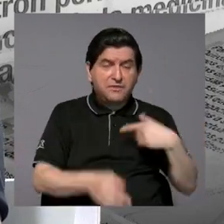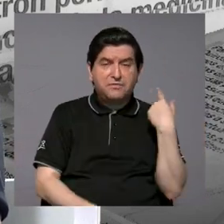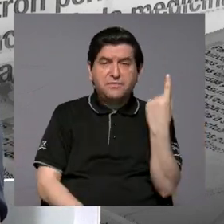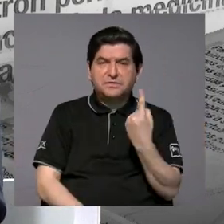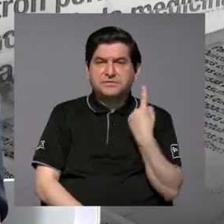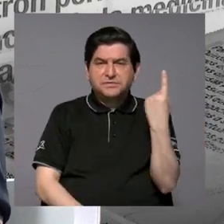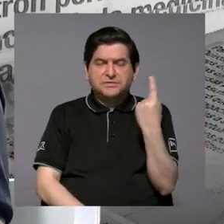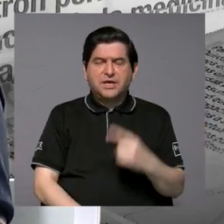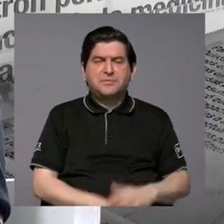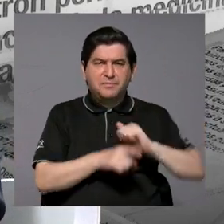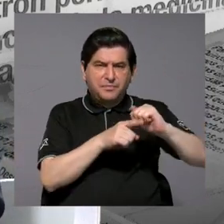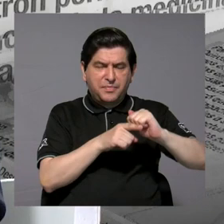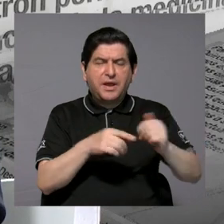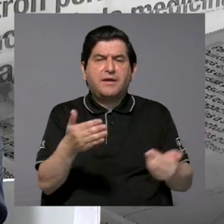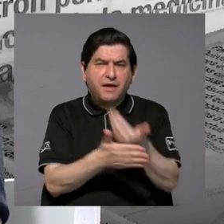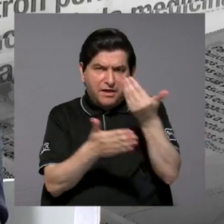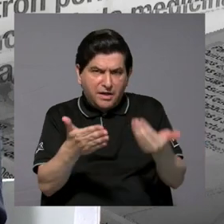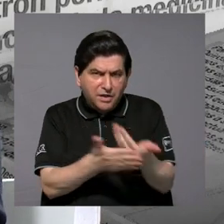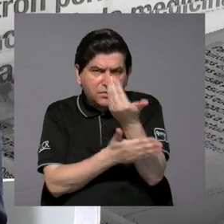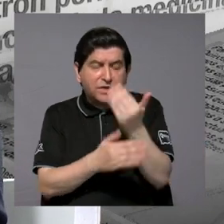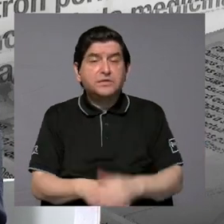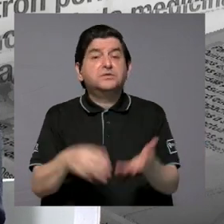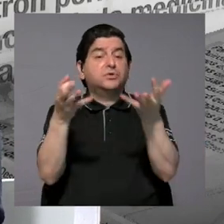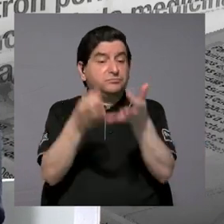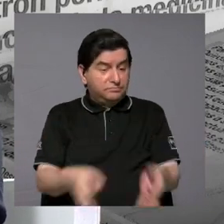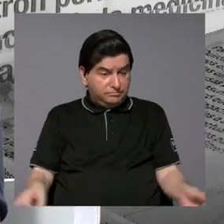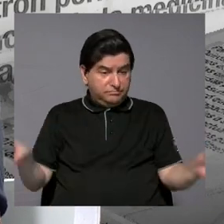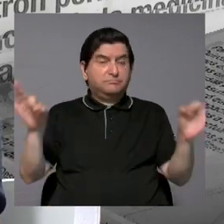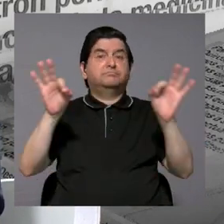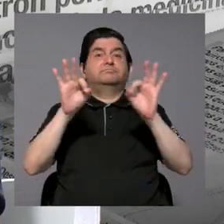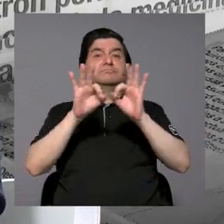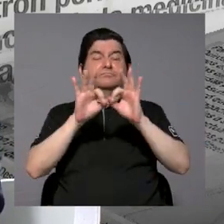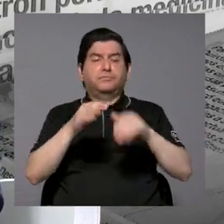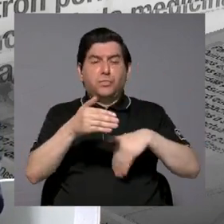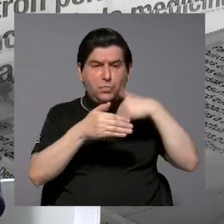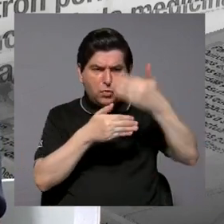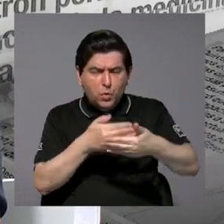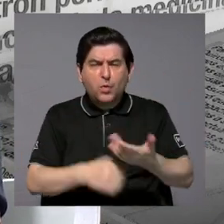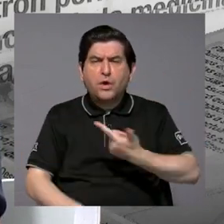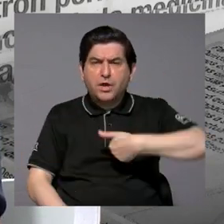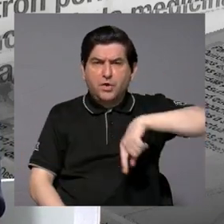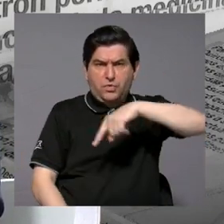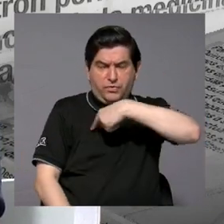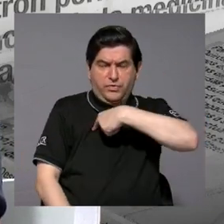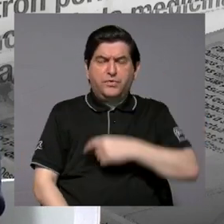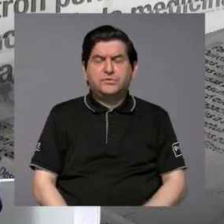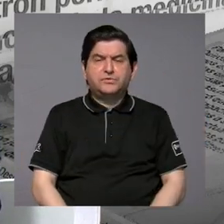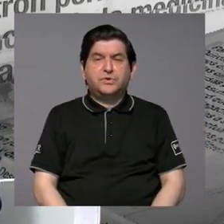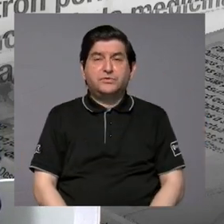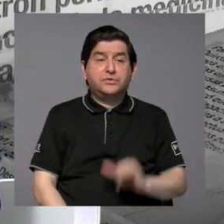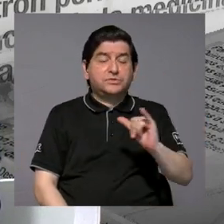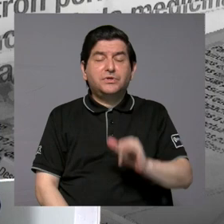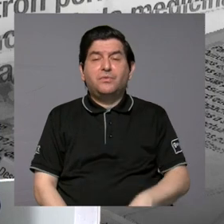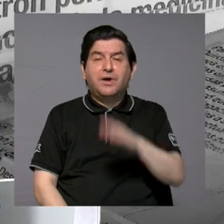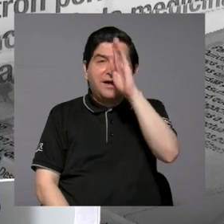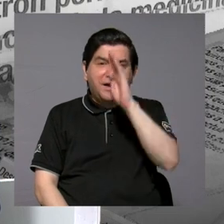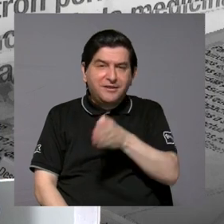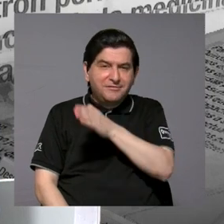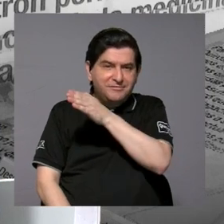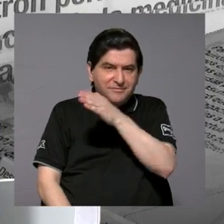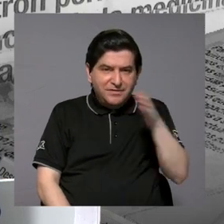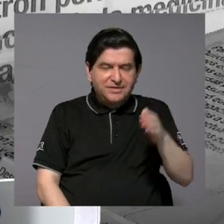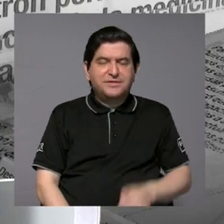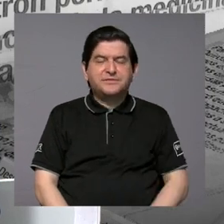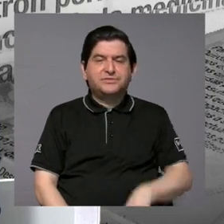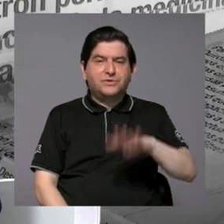capacitaciones refrescamiento son sumamente importantes luego topamos con la bendición también de eh